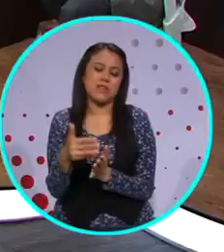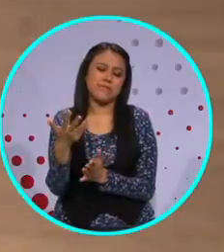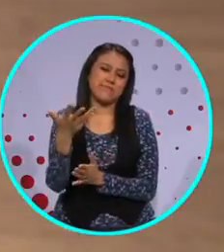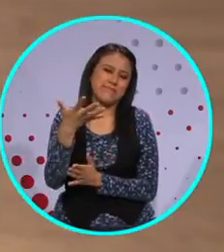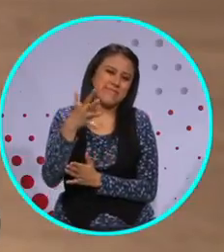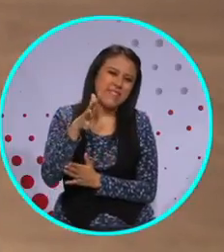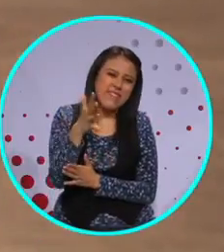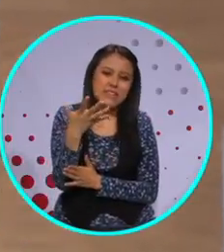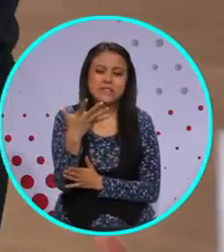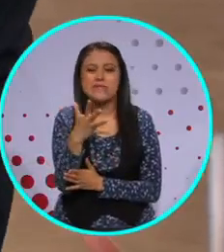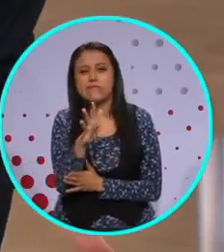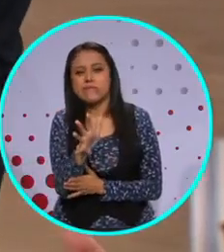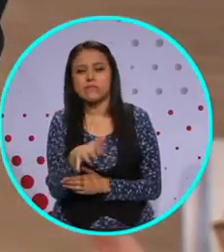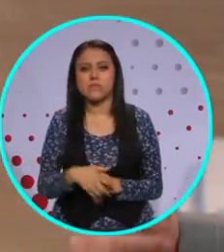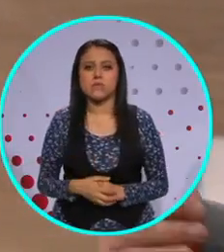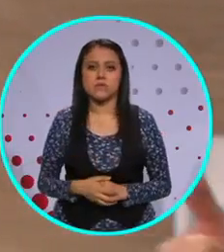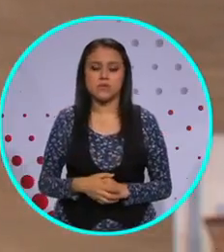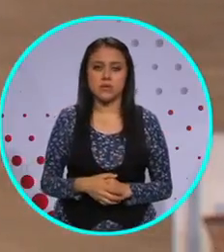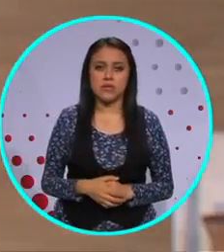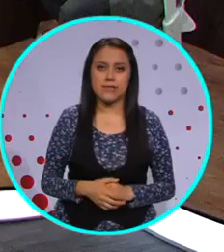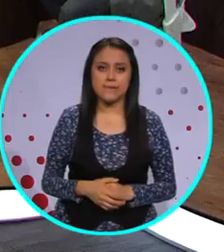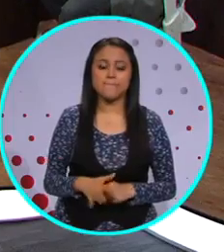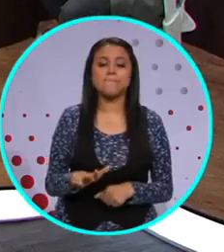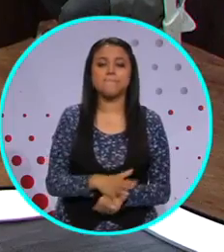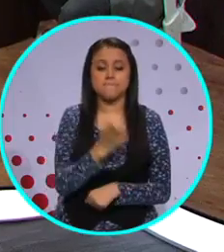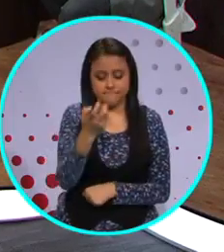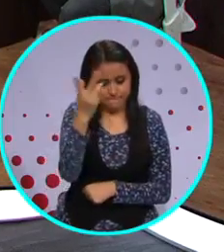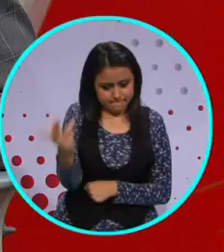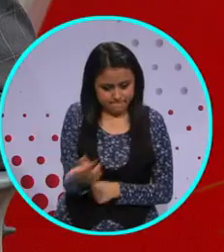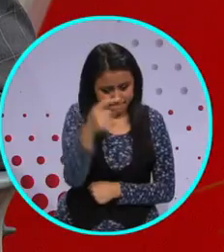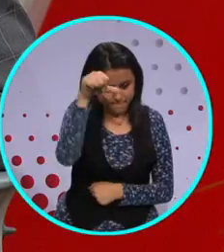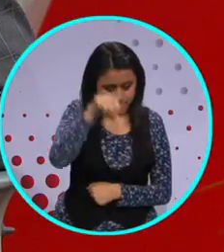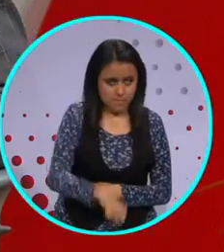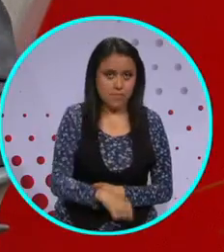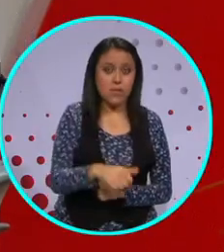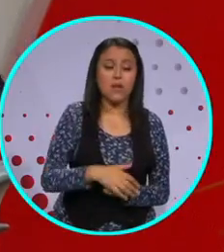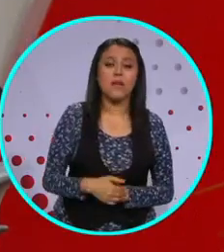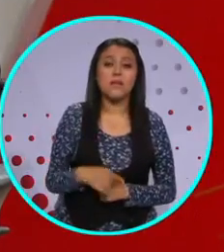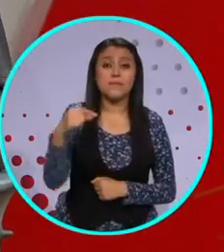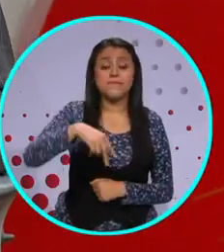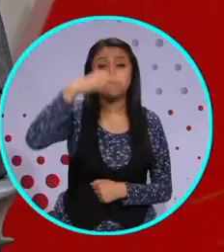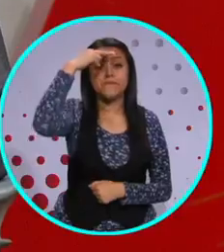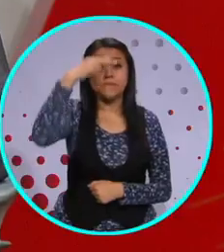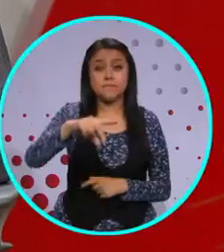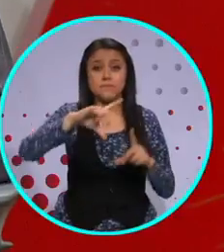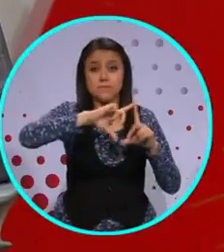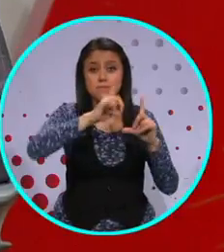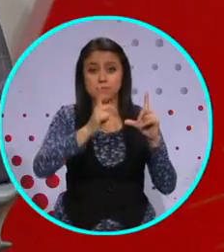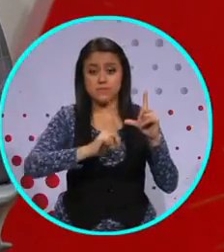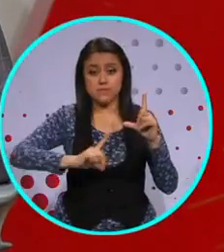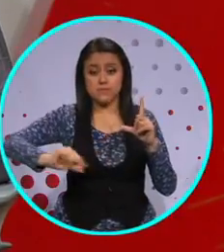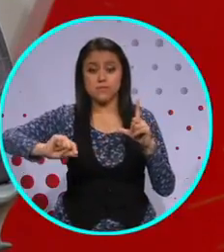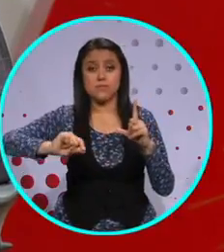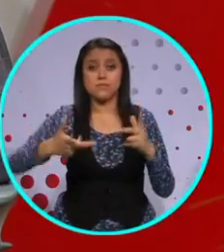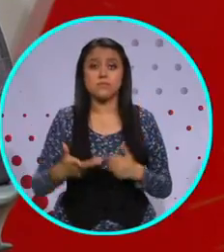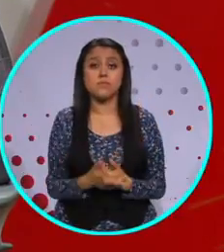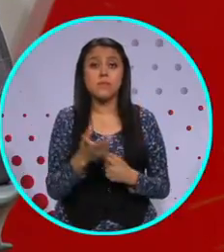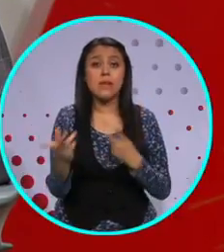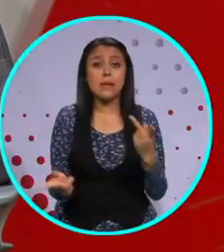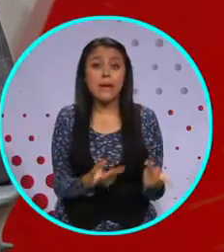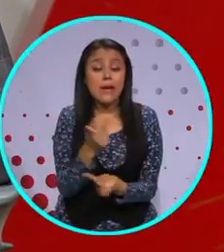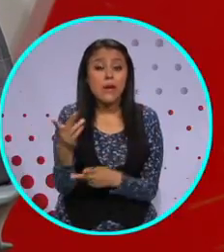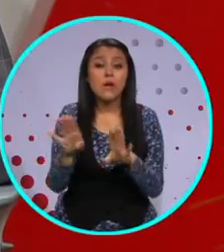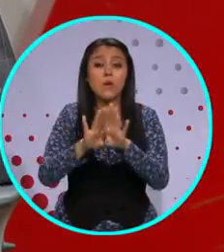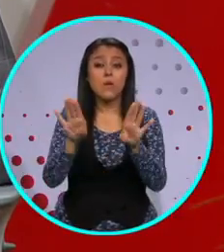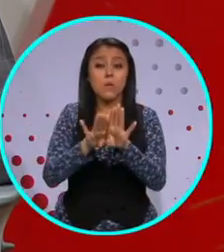satisfecho por eso la encuesta que vamos a ver ahorita aquí en méxico hacer estudios de opinión